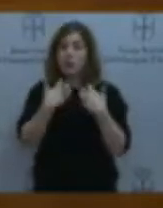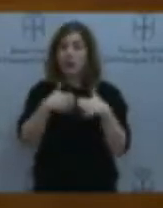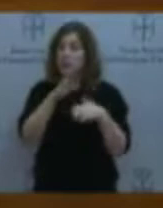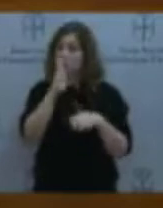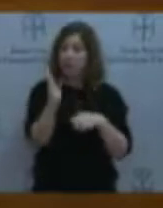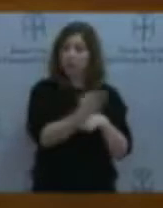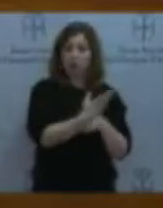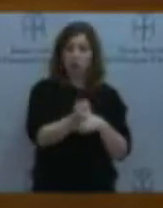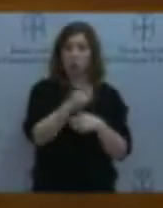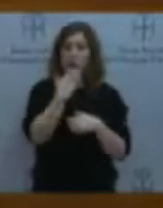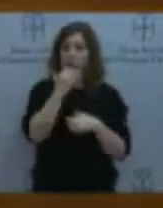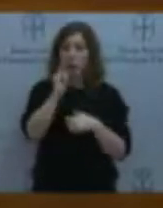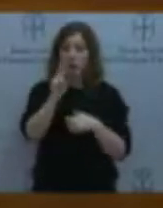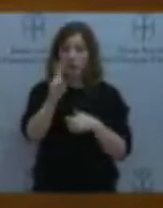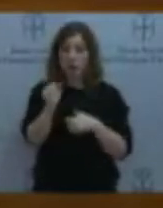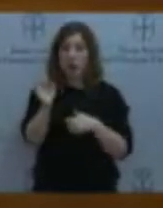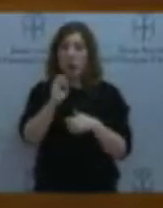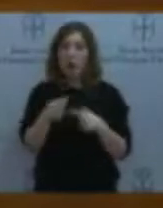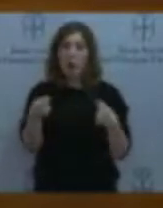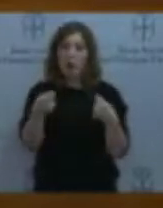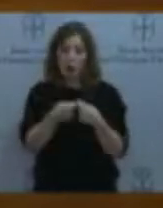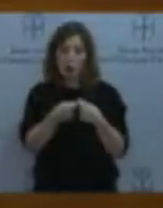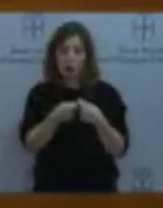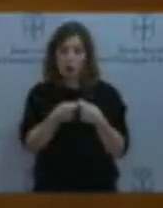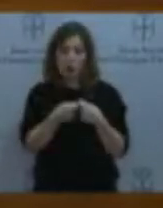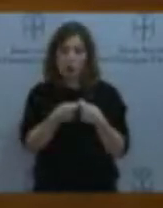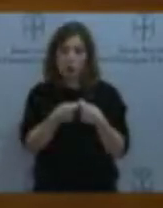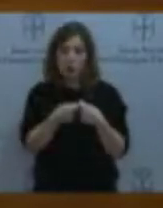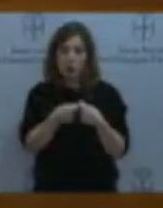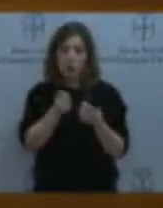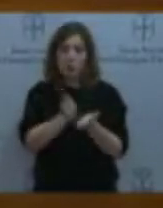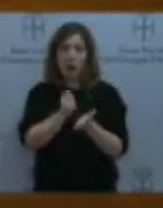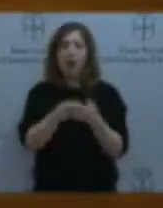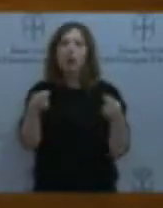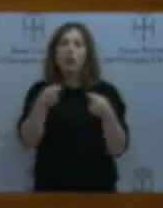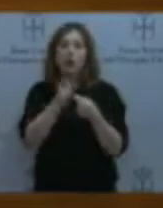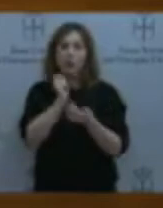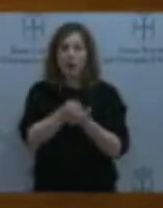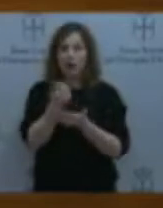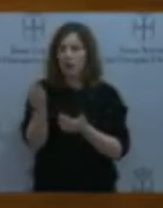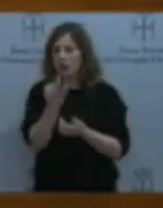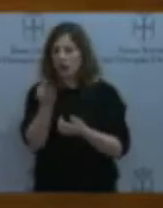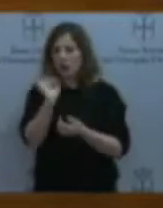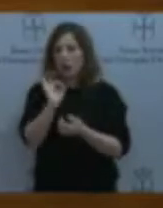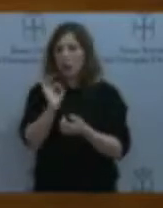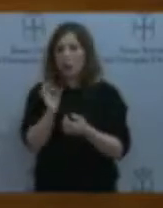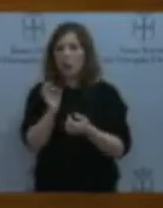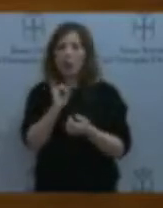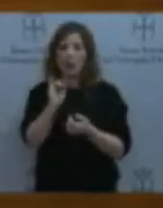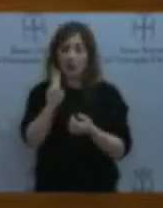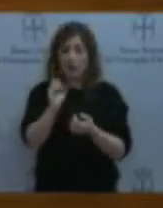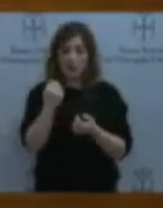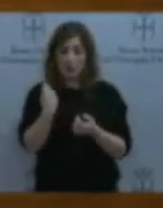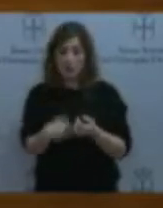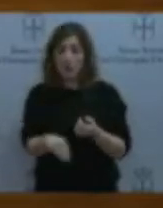como por ejemplo el IVA o el copago. ¿Qué le parece a ustedes el copago? O la asignación del IVA, como se sugiere